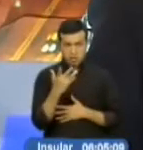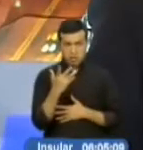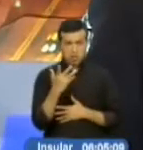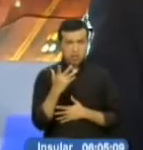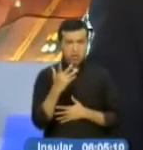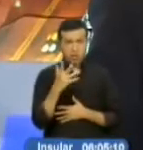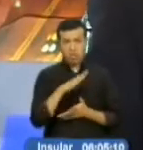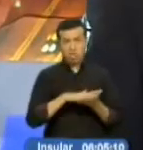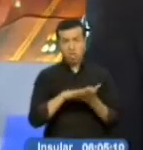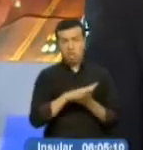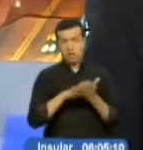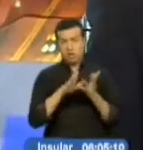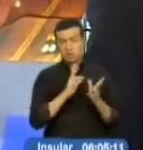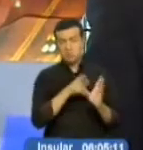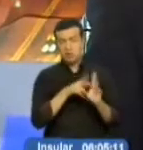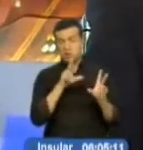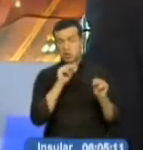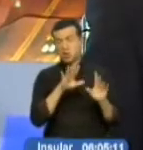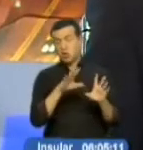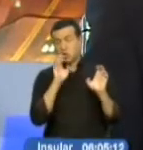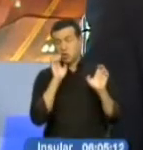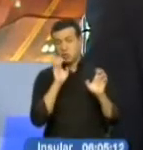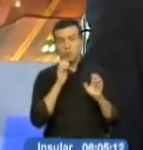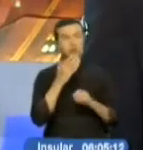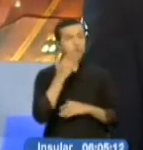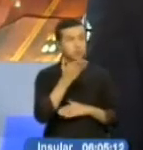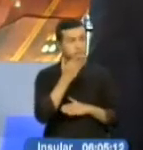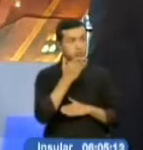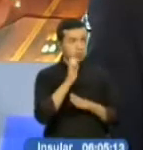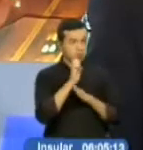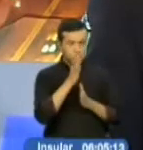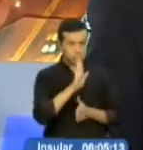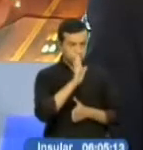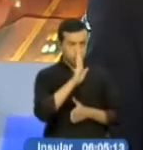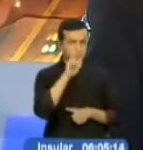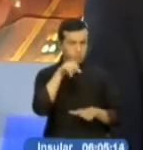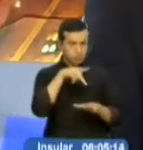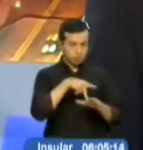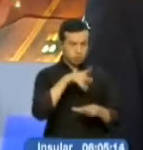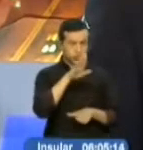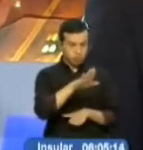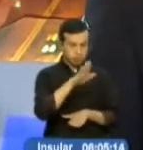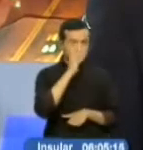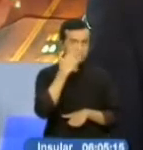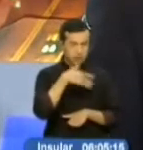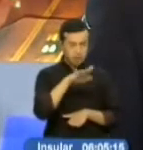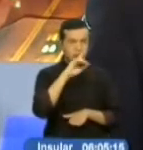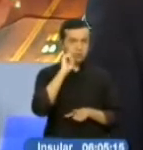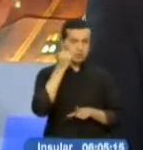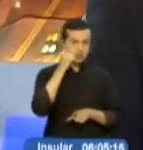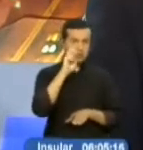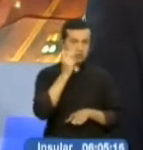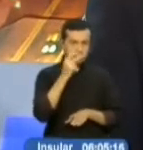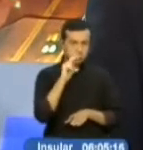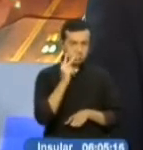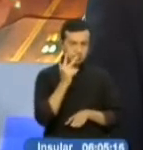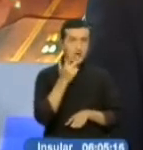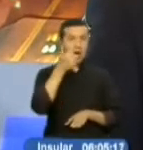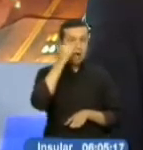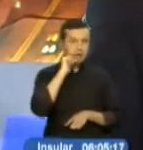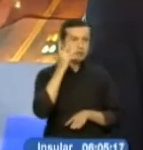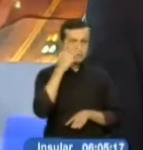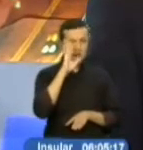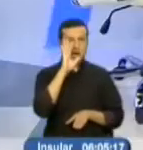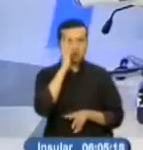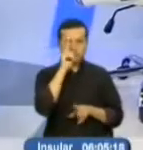sainete salvador número que no es ecuatoriano que es experto en procesos electorales que ha estado entre la primera segunda vuelta y el día de ayer